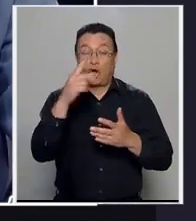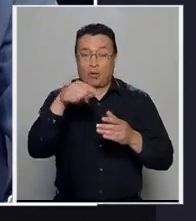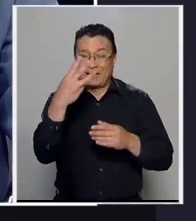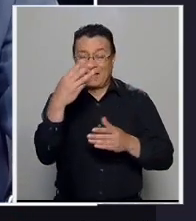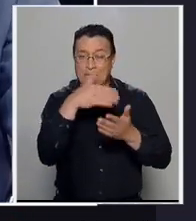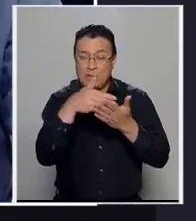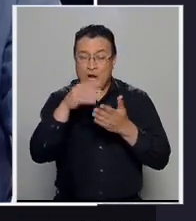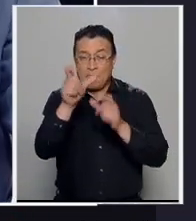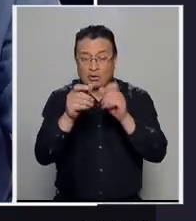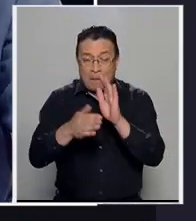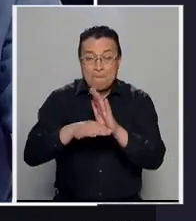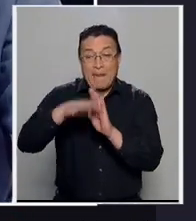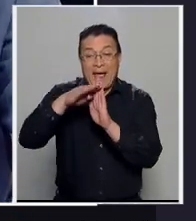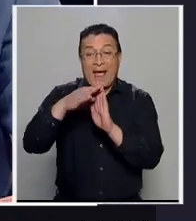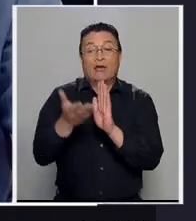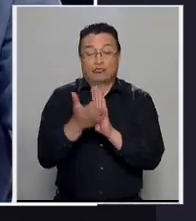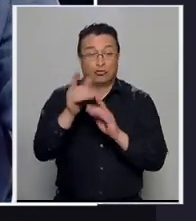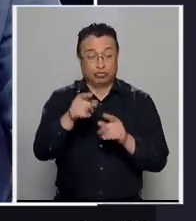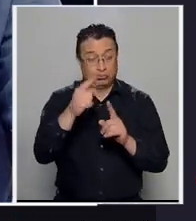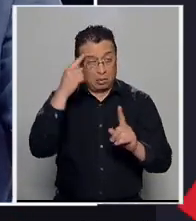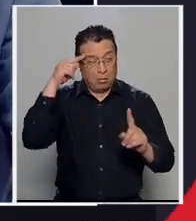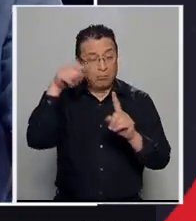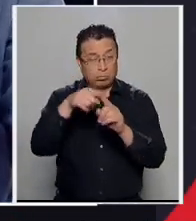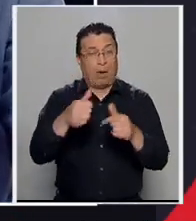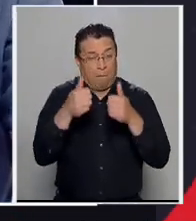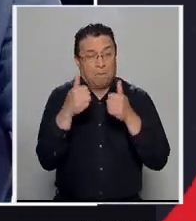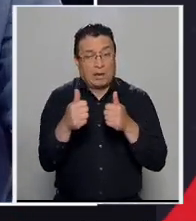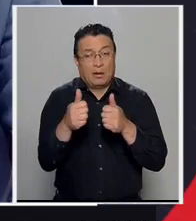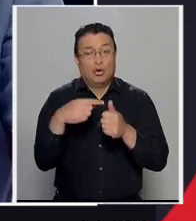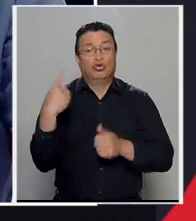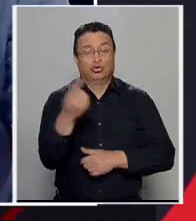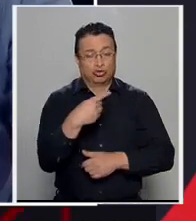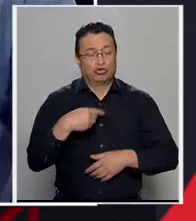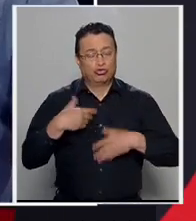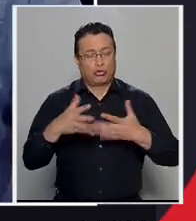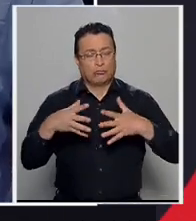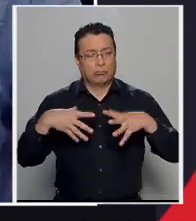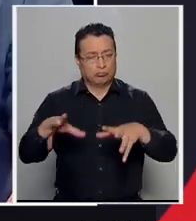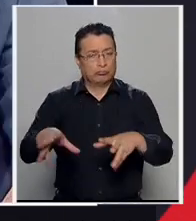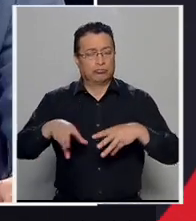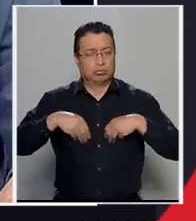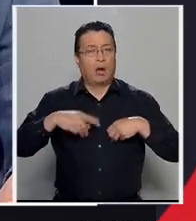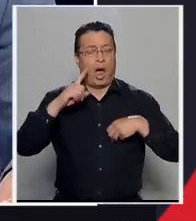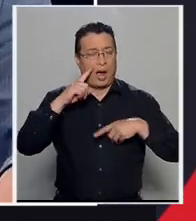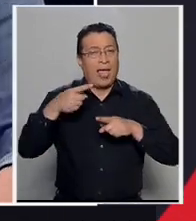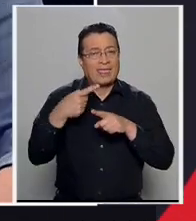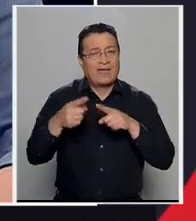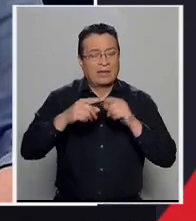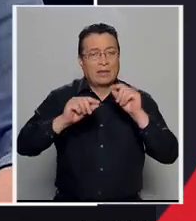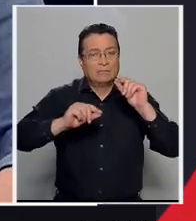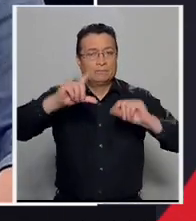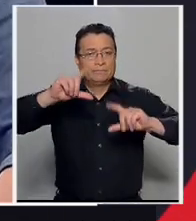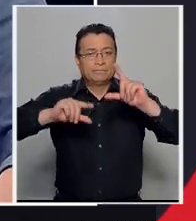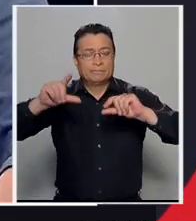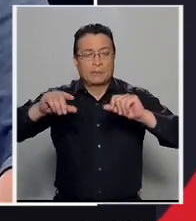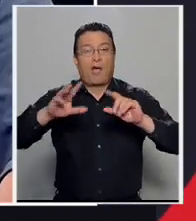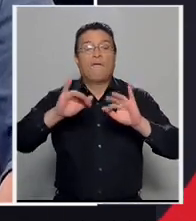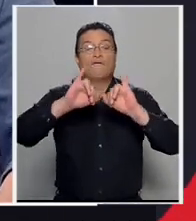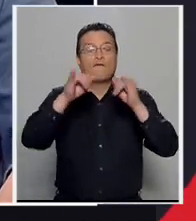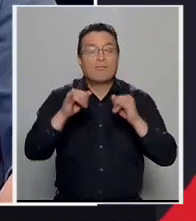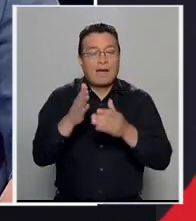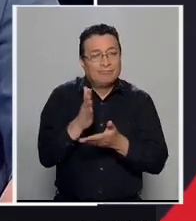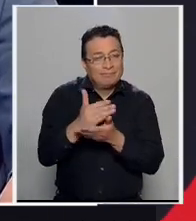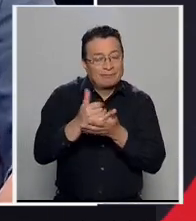¿Le hace sentido? Me parece que va en la dirección correcta y es parte de lo que nosotros hemos incorporado. Seguramente vamos a tener diferencias en la gradualidad, en el modo de administración,